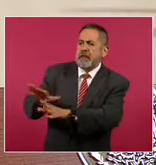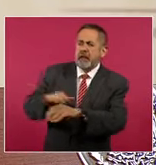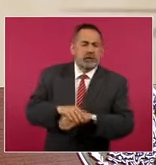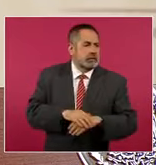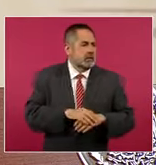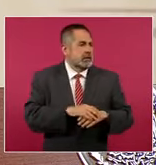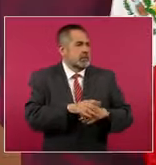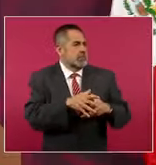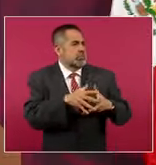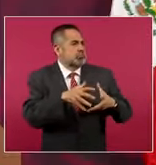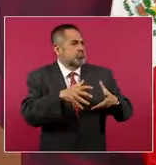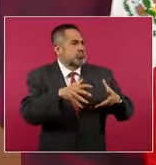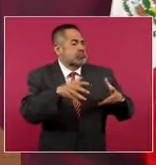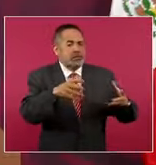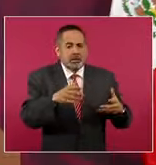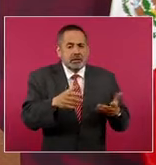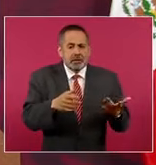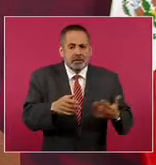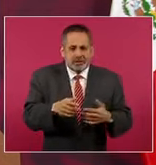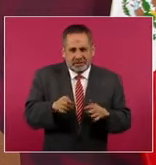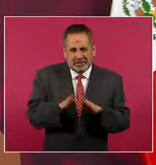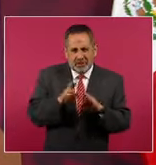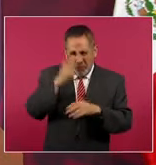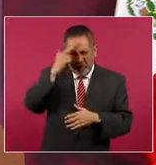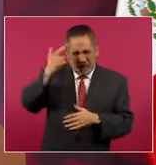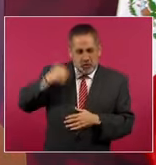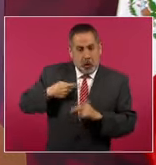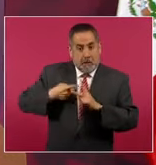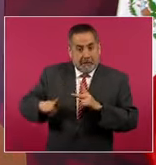creciendo como lo recibimos,